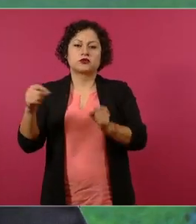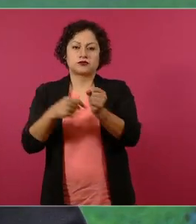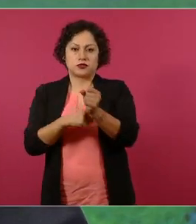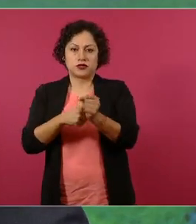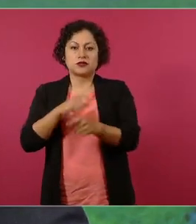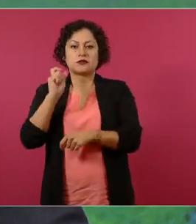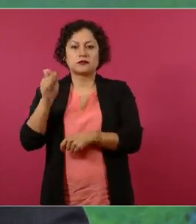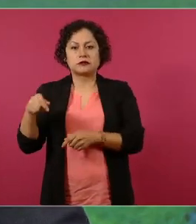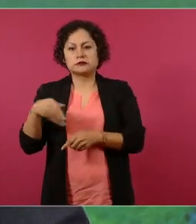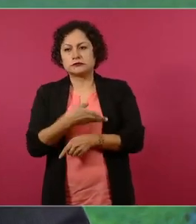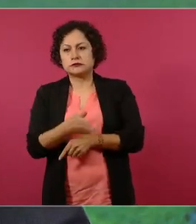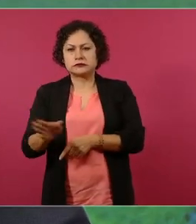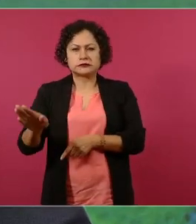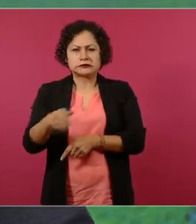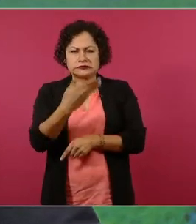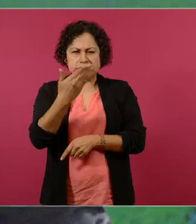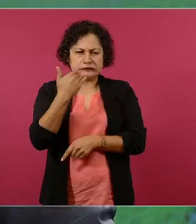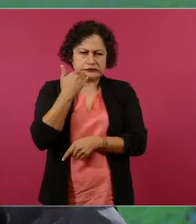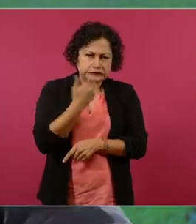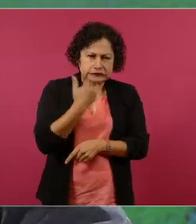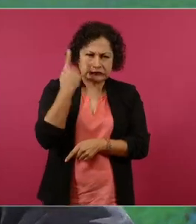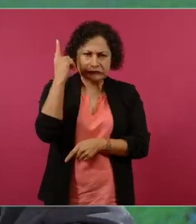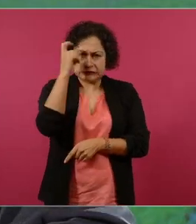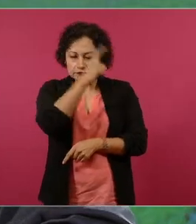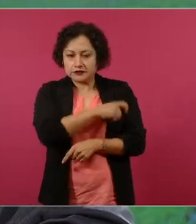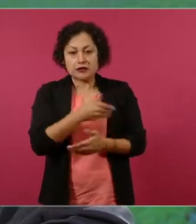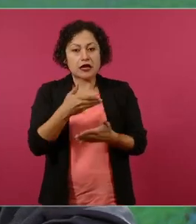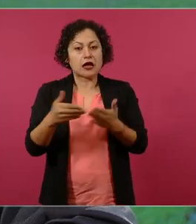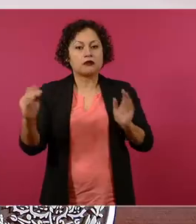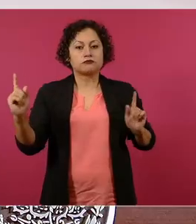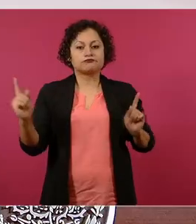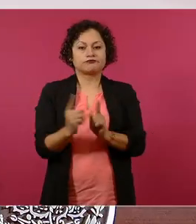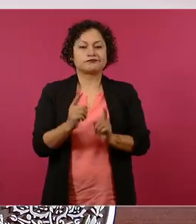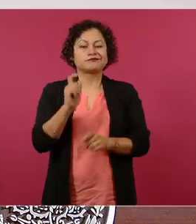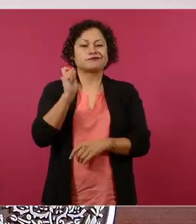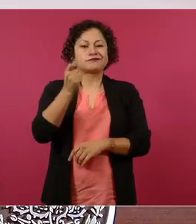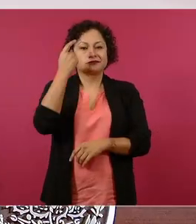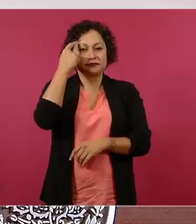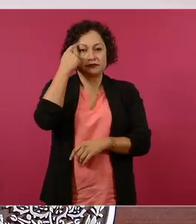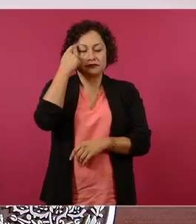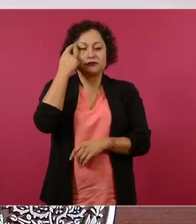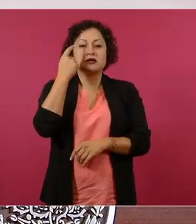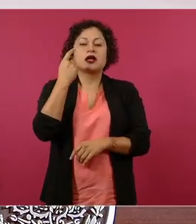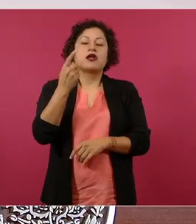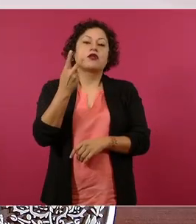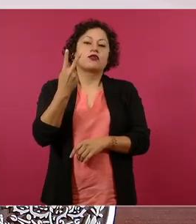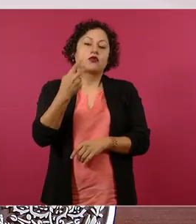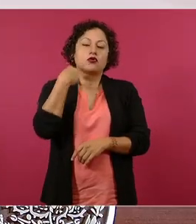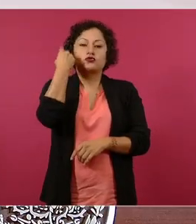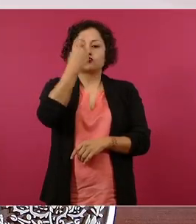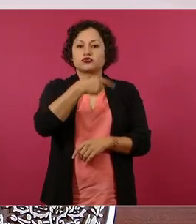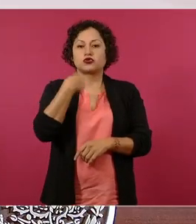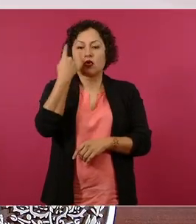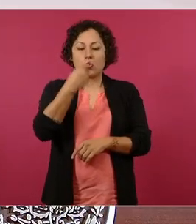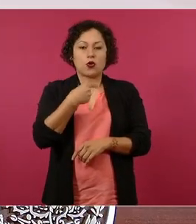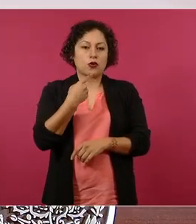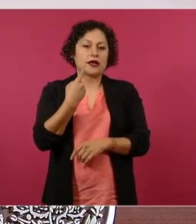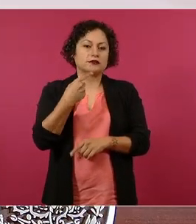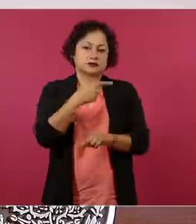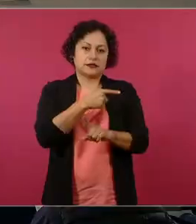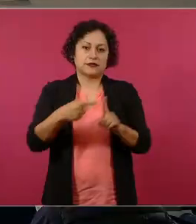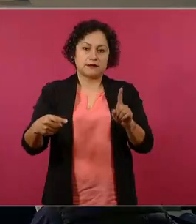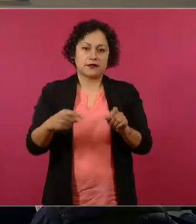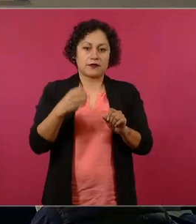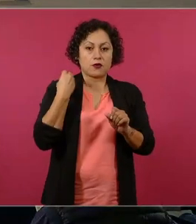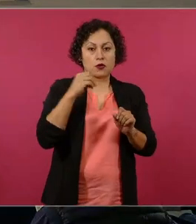sinuosa ahora ya la pueden hacer en poco poco más de 2 horas 2 horas y media De Oaxaca